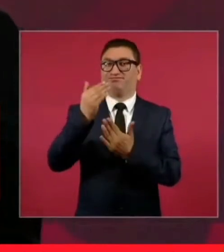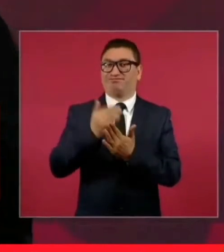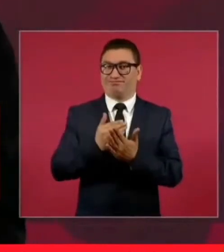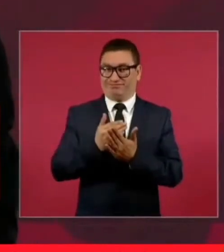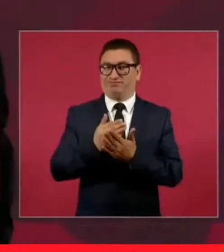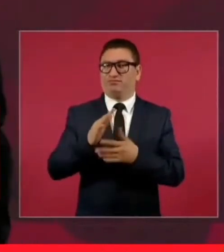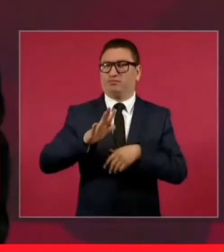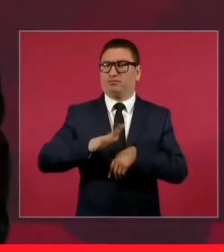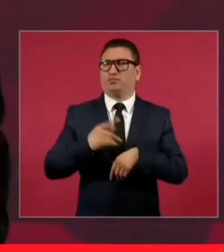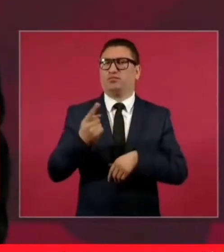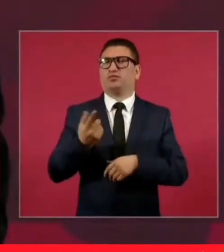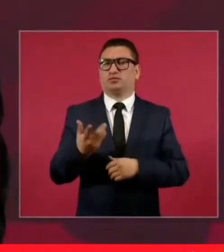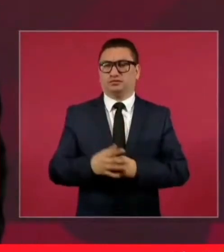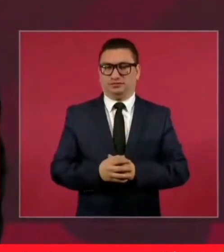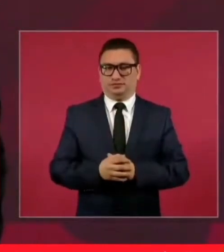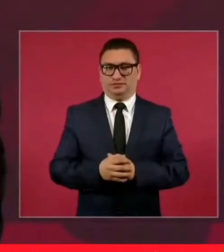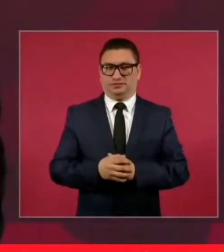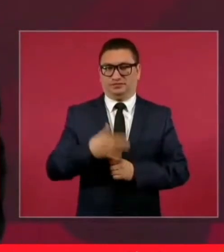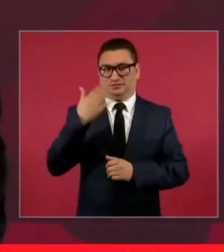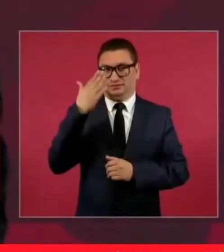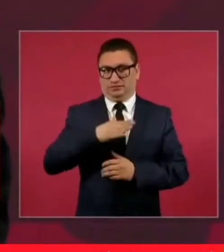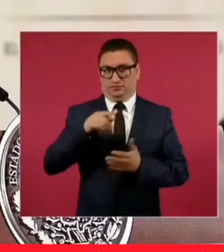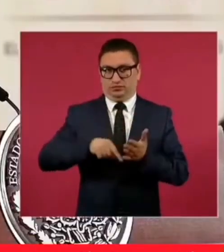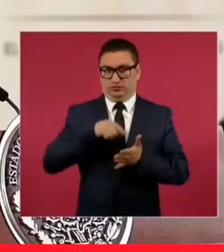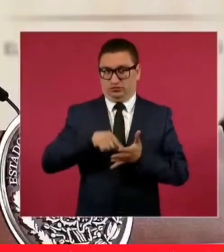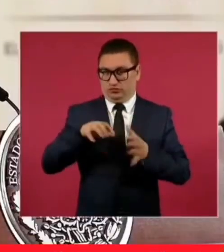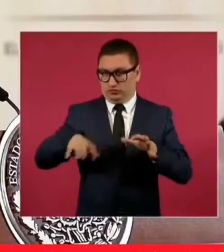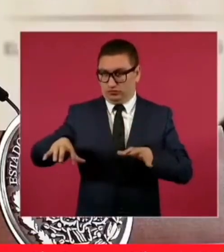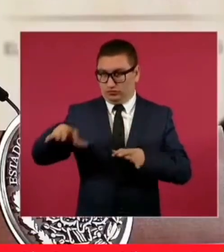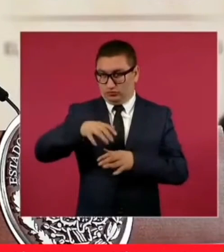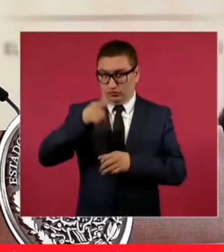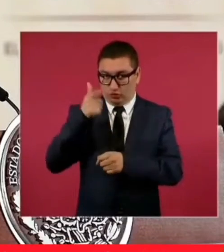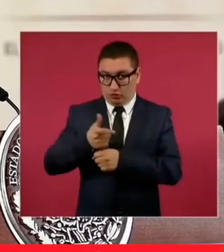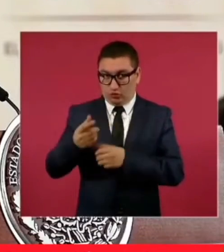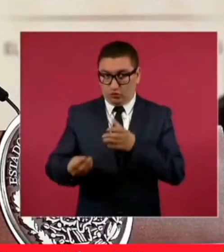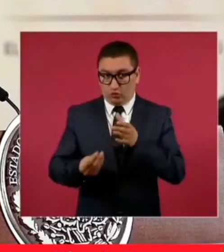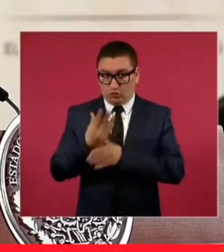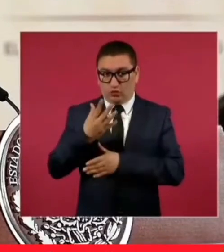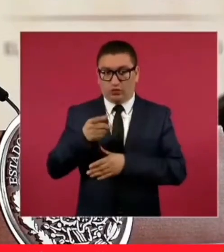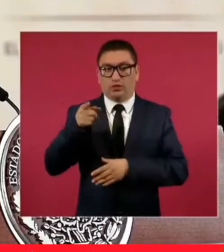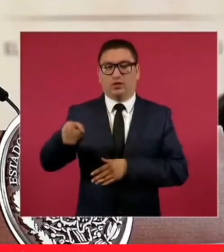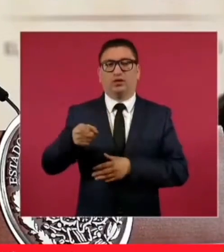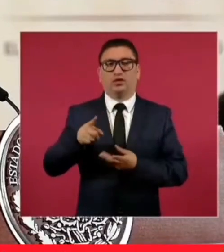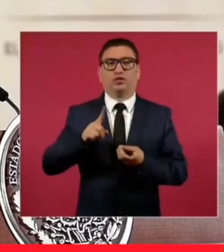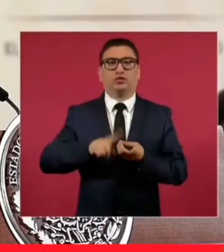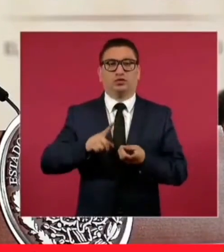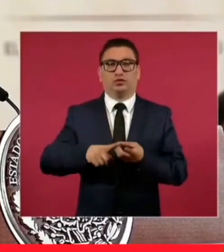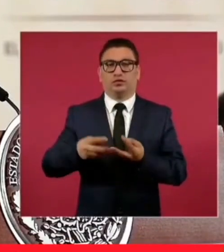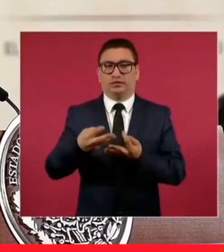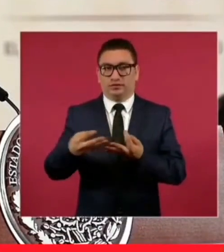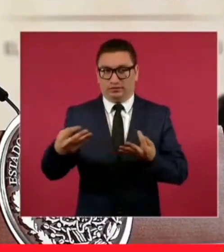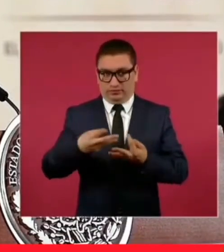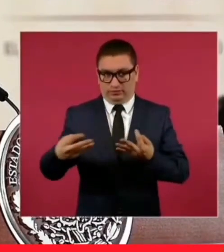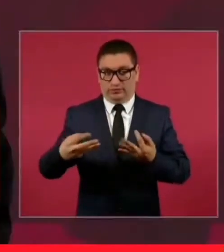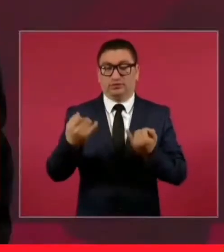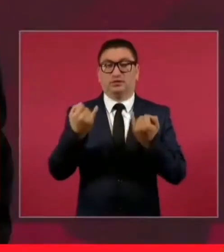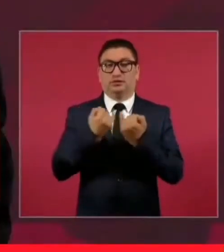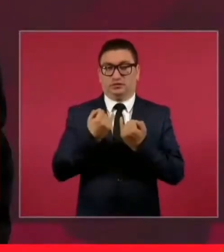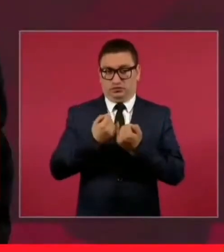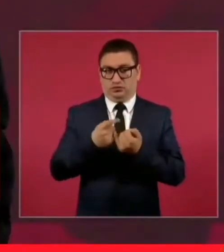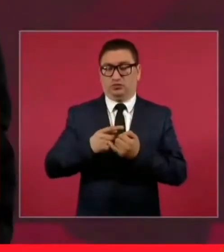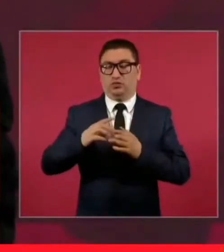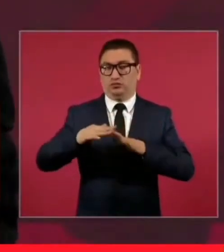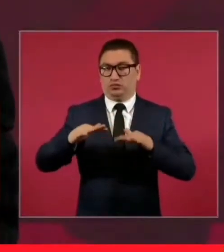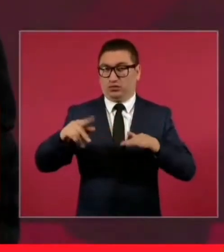porque los campos nuevos que se descubrieron están en tierra y en aguas someras